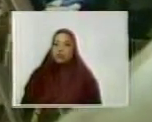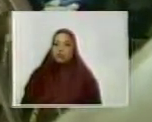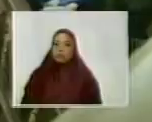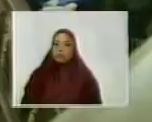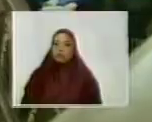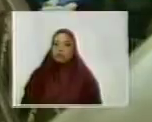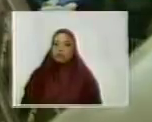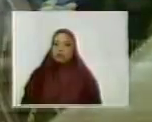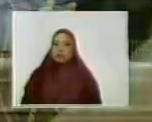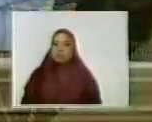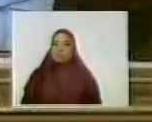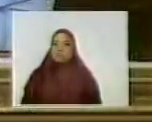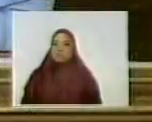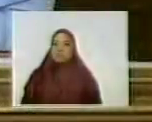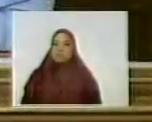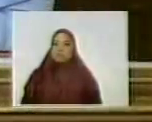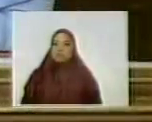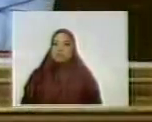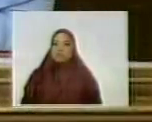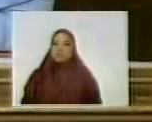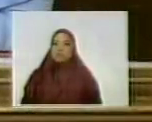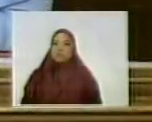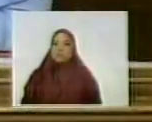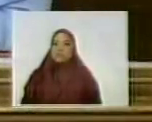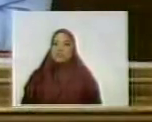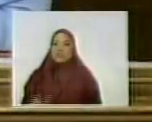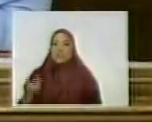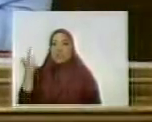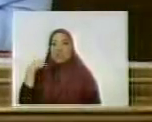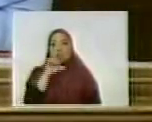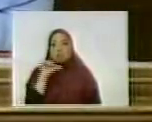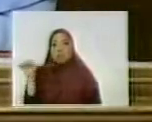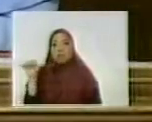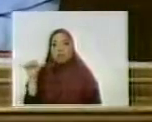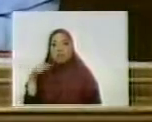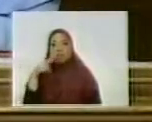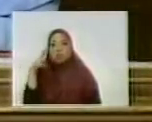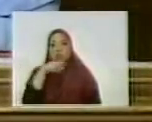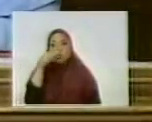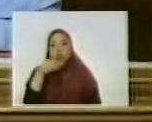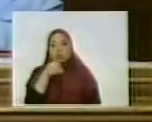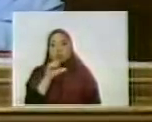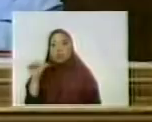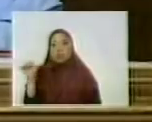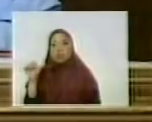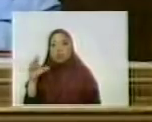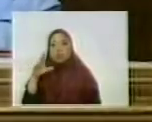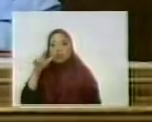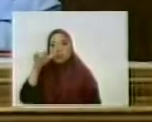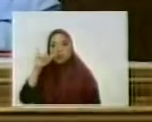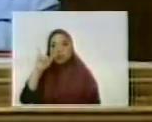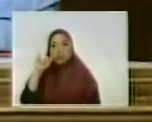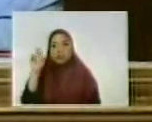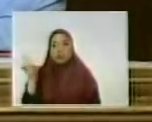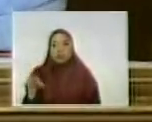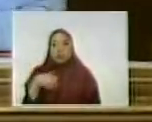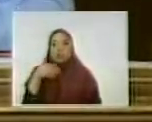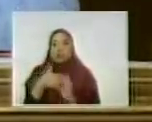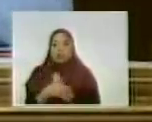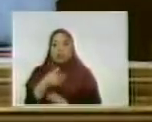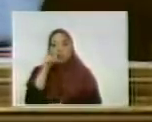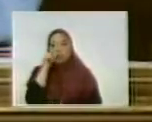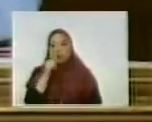¡Viva! Y Alí también. Y estuvimos con Alí la semana pasada, hace dos semanas estuvimos, le cantamos a Alí, sabroso aquí.